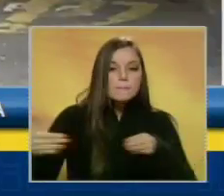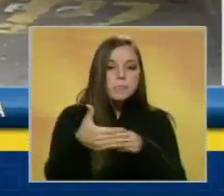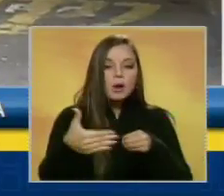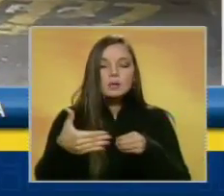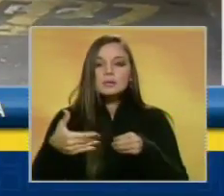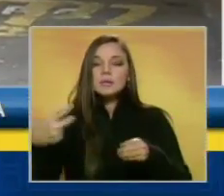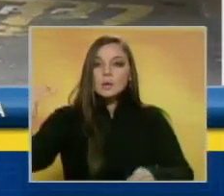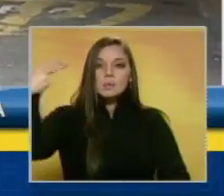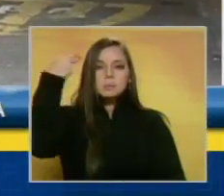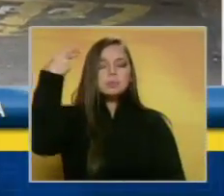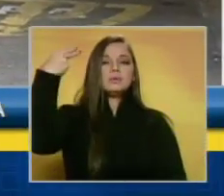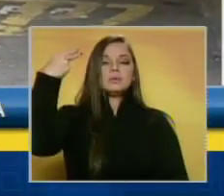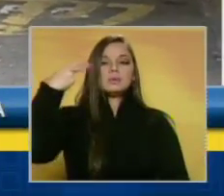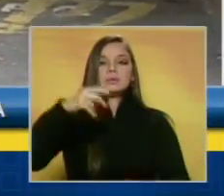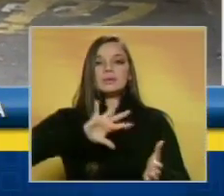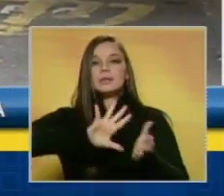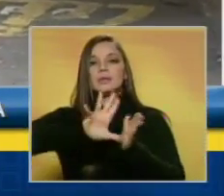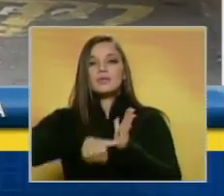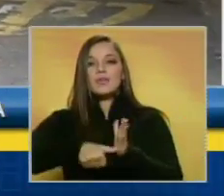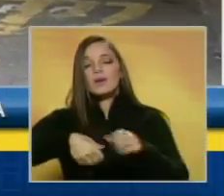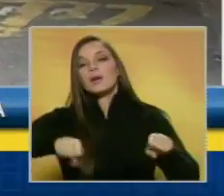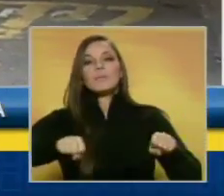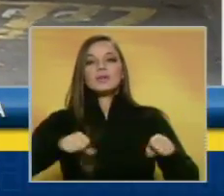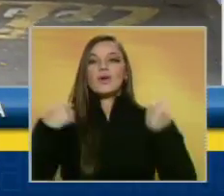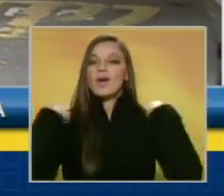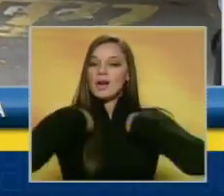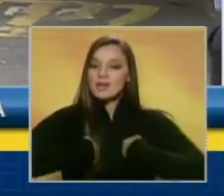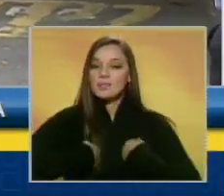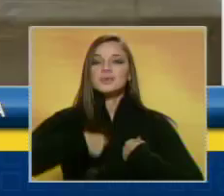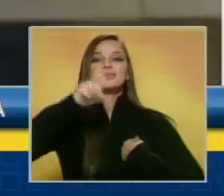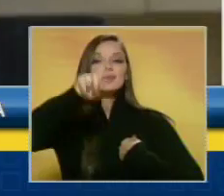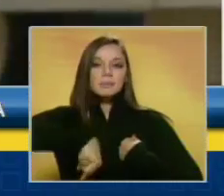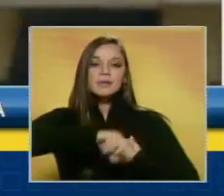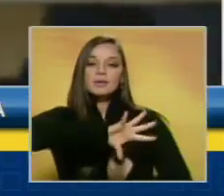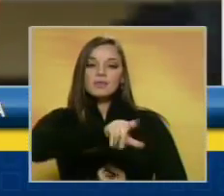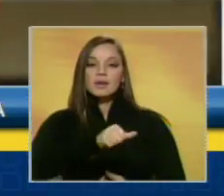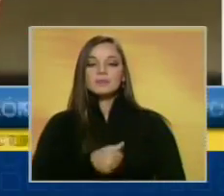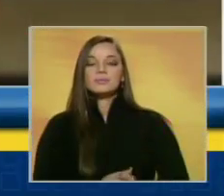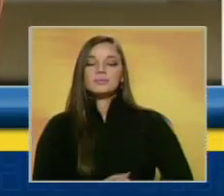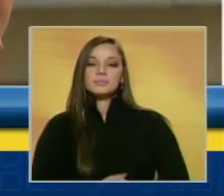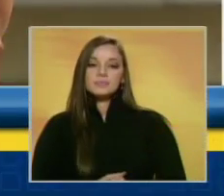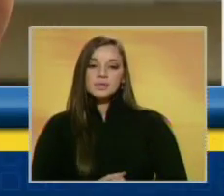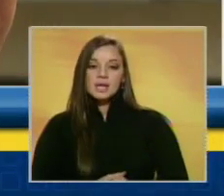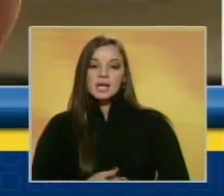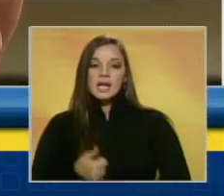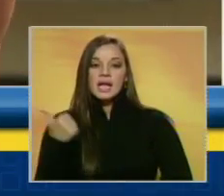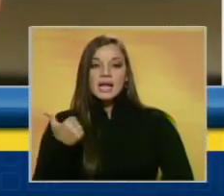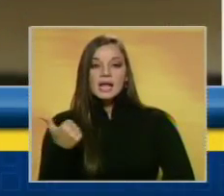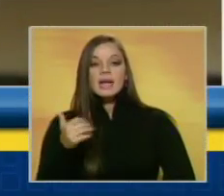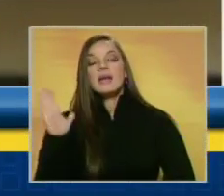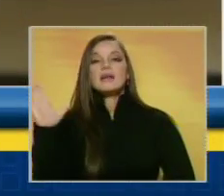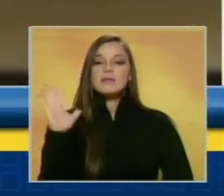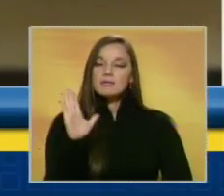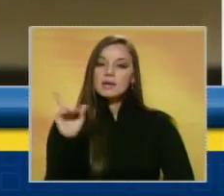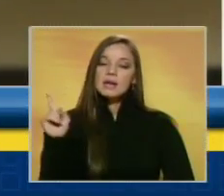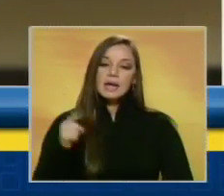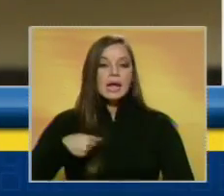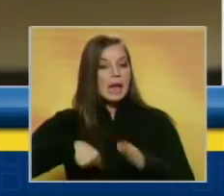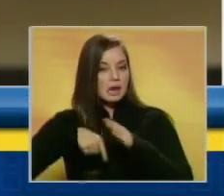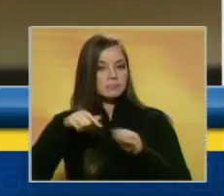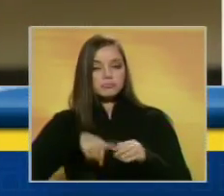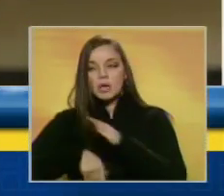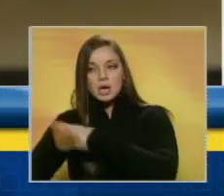en la cabeza y le robaron la moto y un bolso con sus pertenencias. La información que tengo era que iba en una moto, yo para la casa, iba hacia El Junquito.